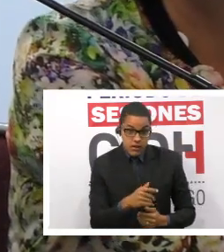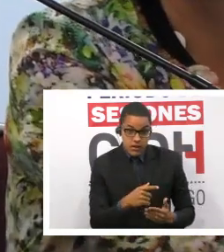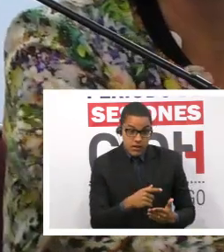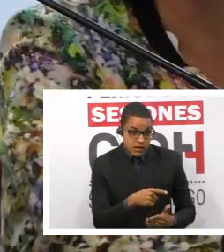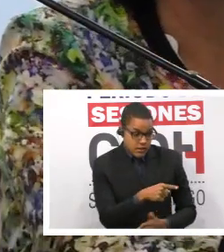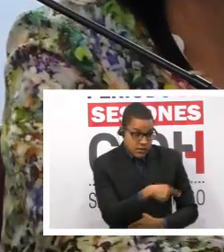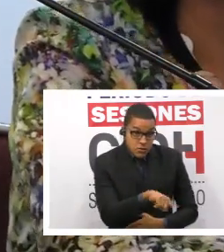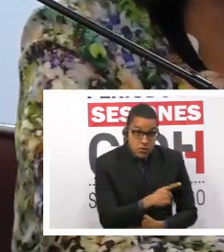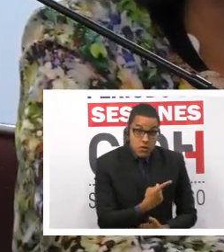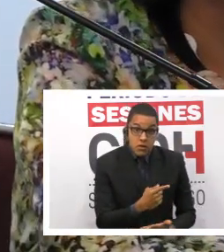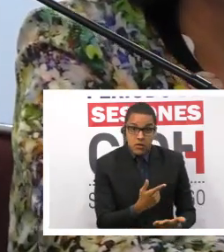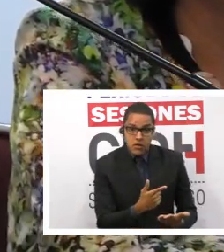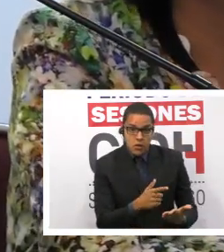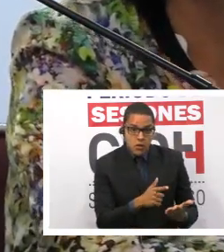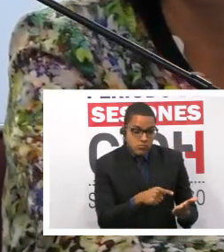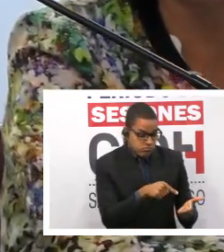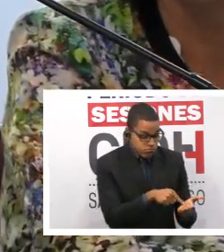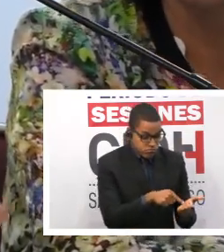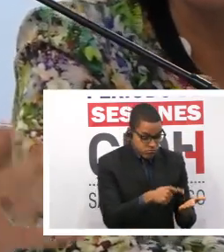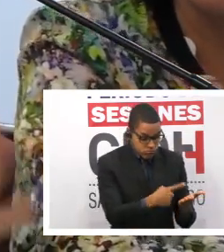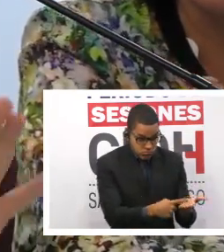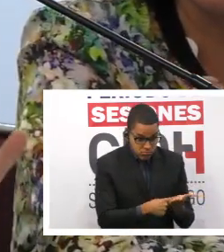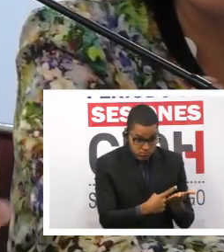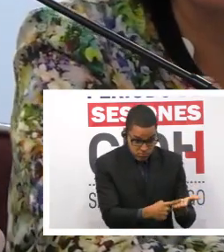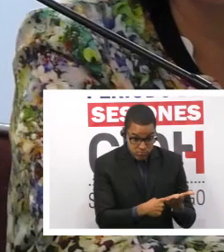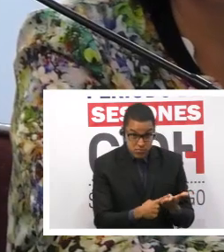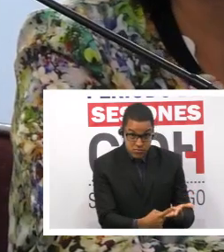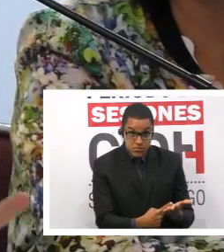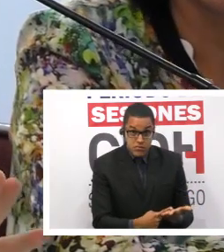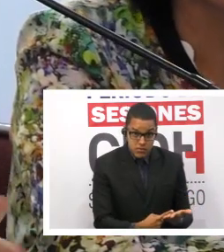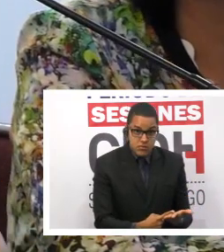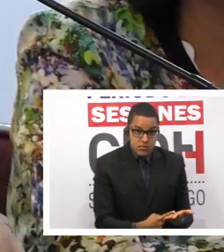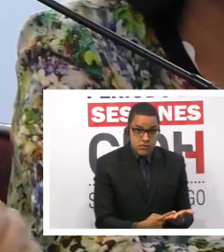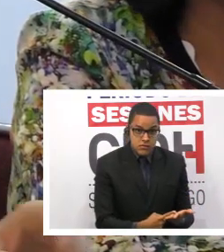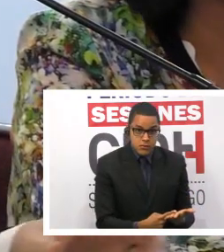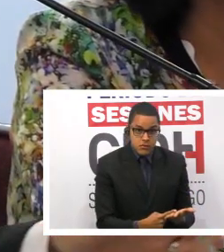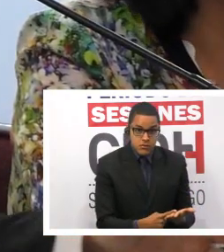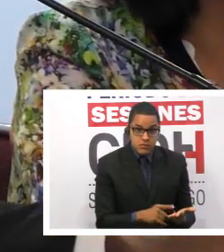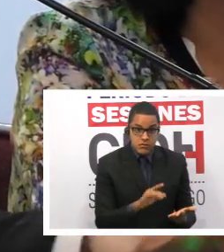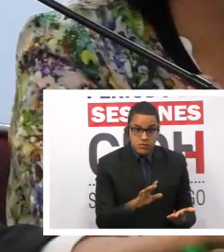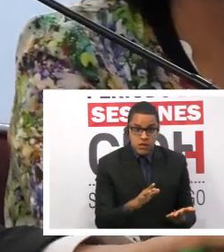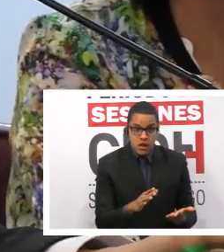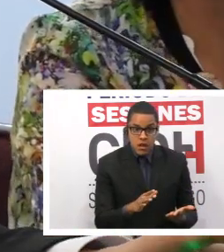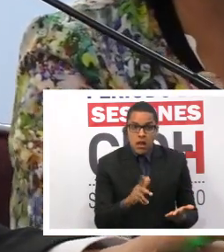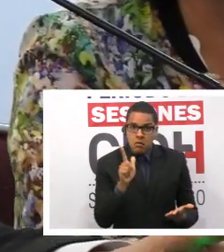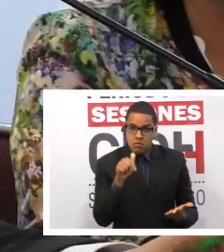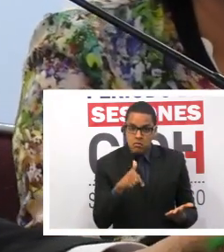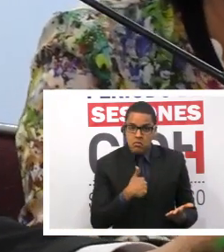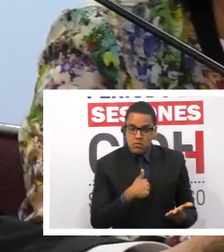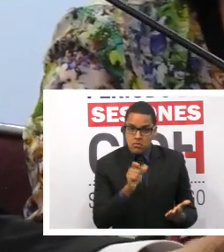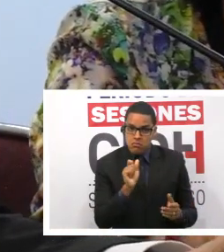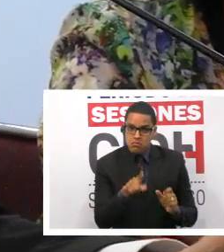sobre la política fiscal y dejo los ejemplos y especificaciones para las preguntas